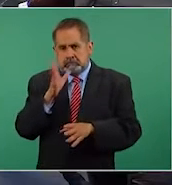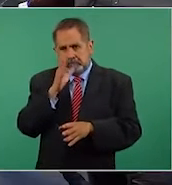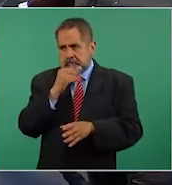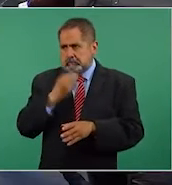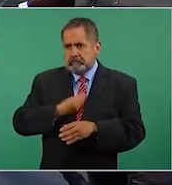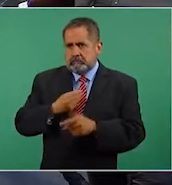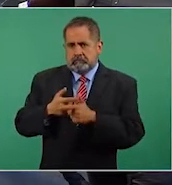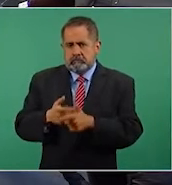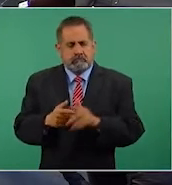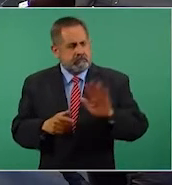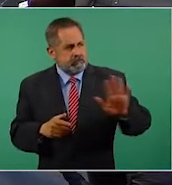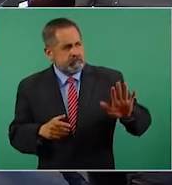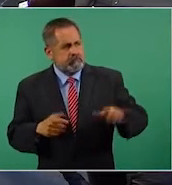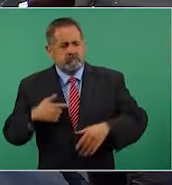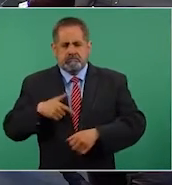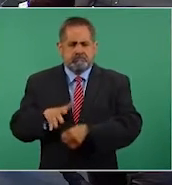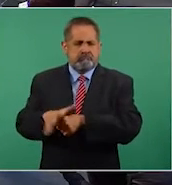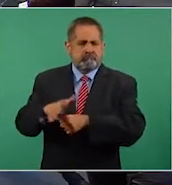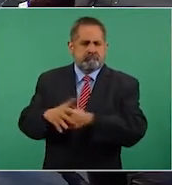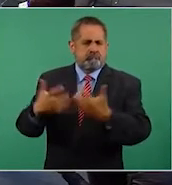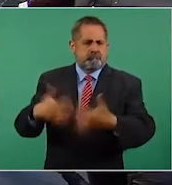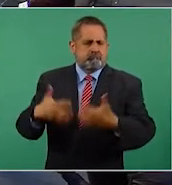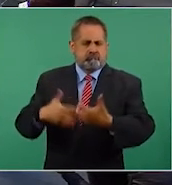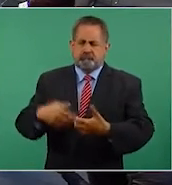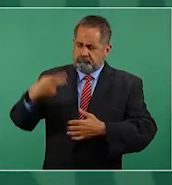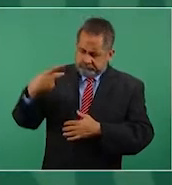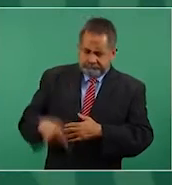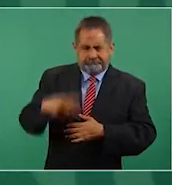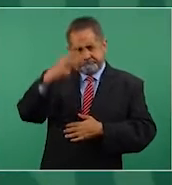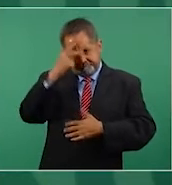Si nosotros producimos en México lo que consumimos,